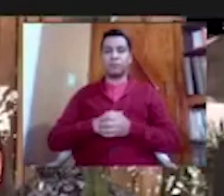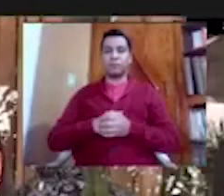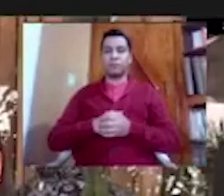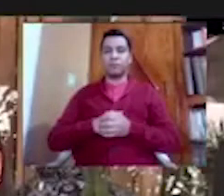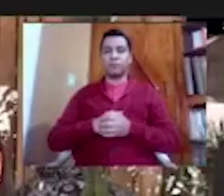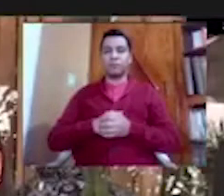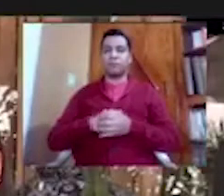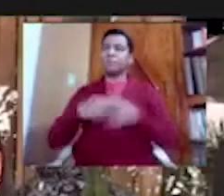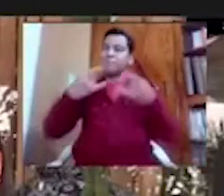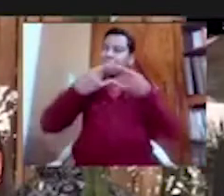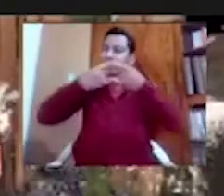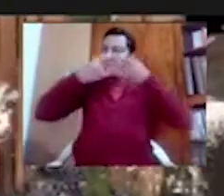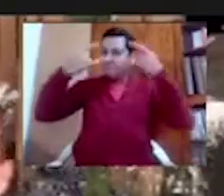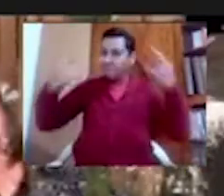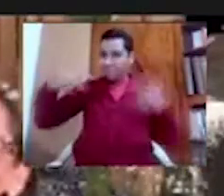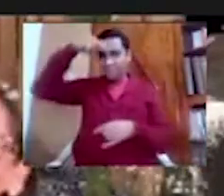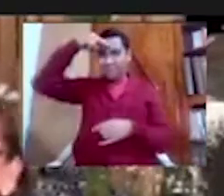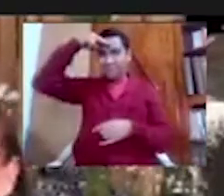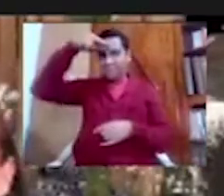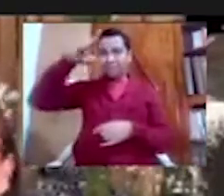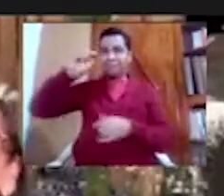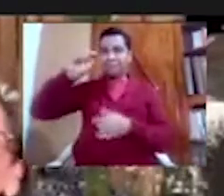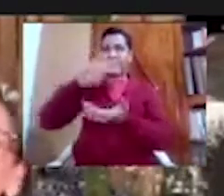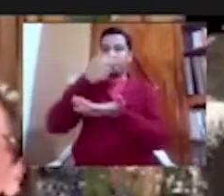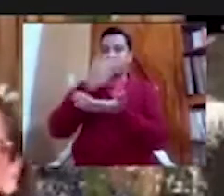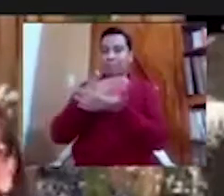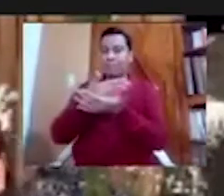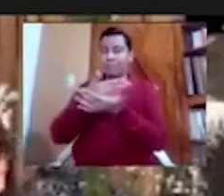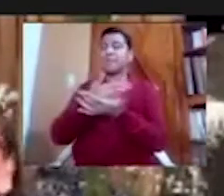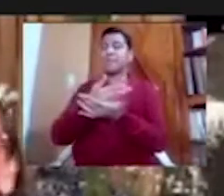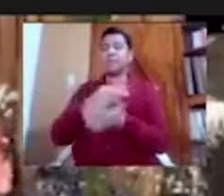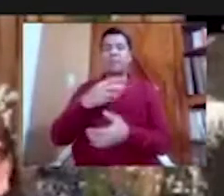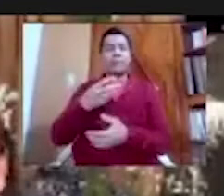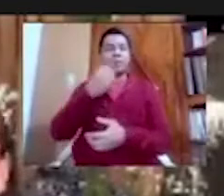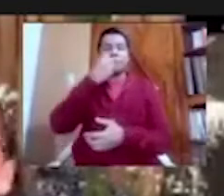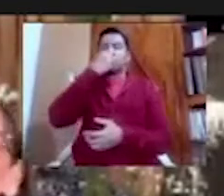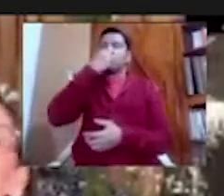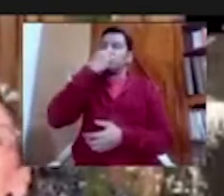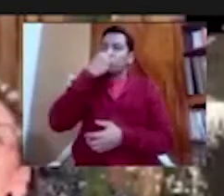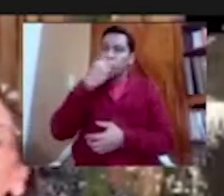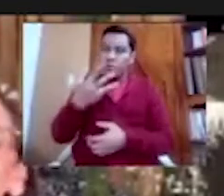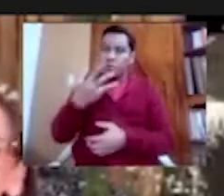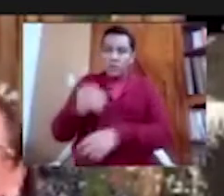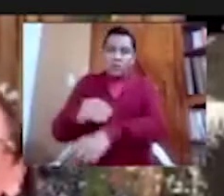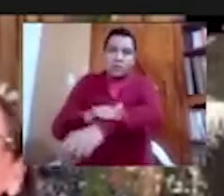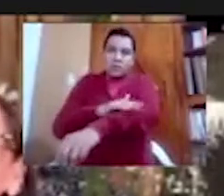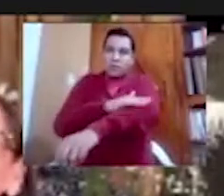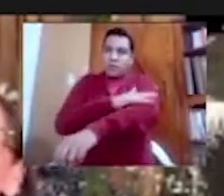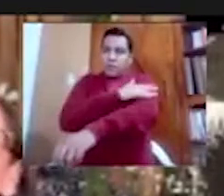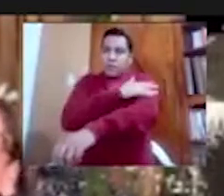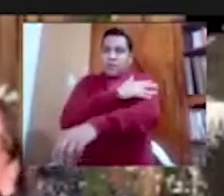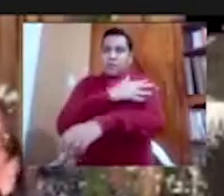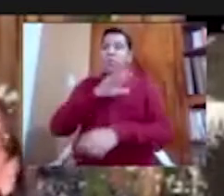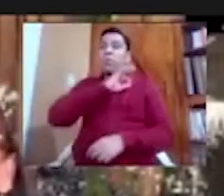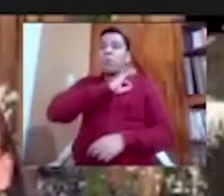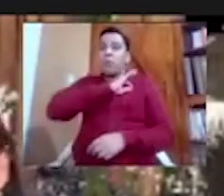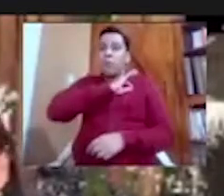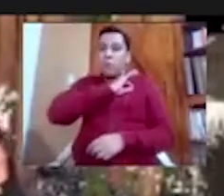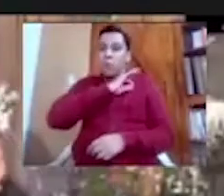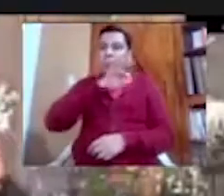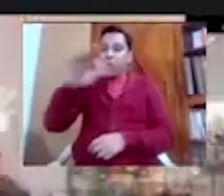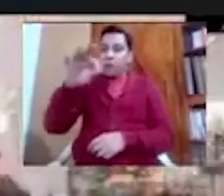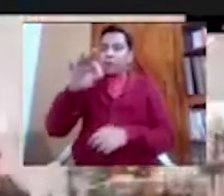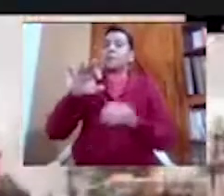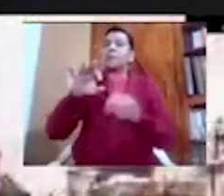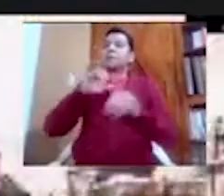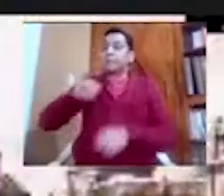La historia de México Tenochtitlán es tan compleja, tan rica, tan vibrante, que puede ser un